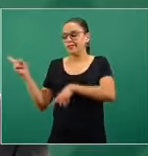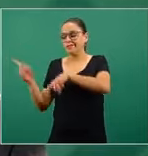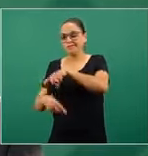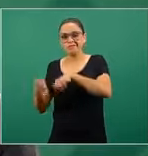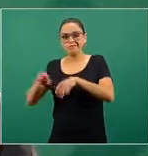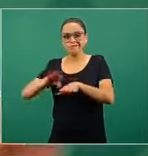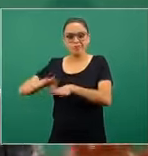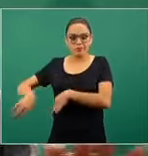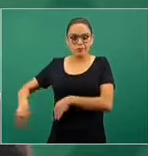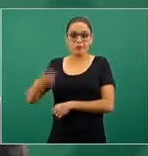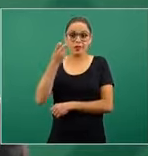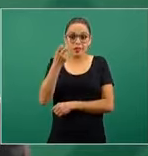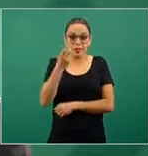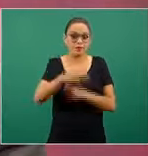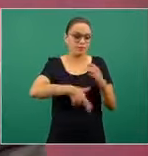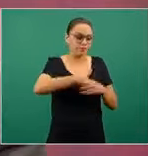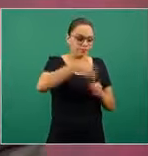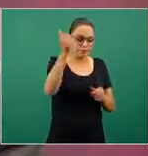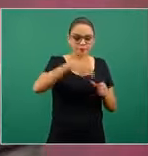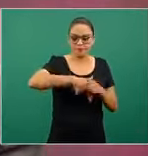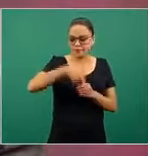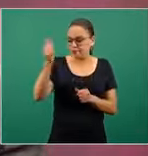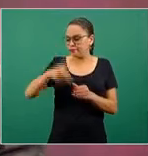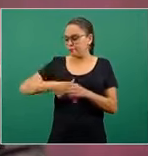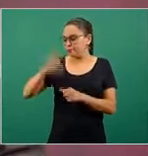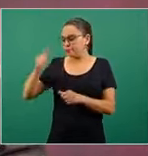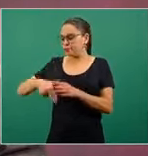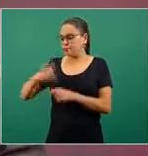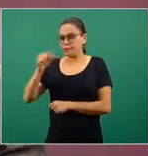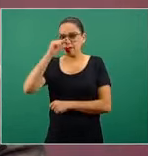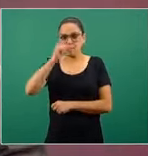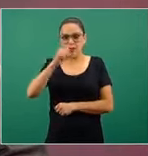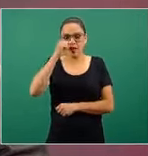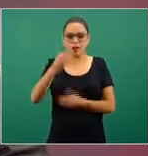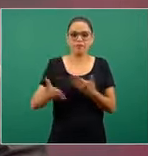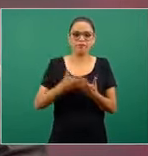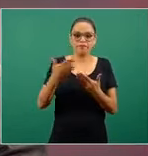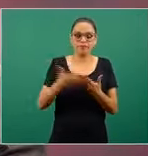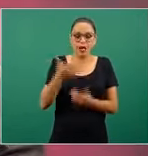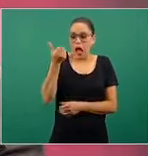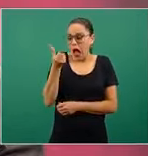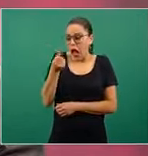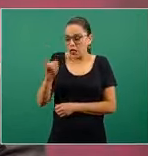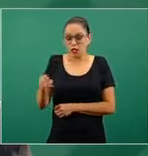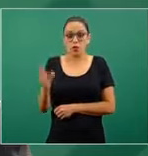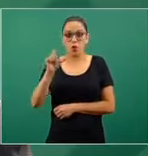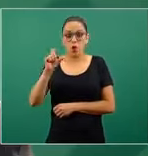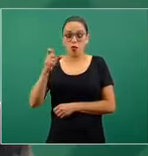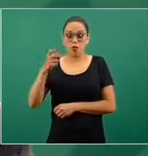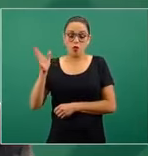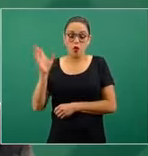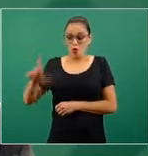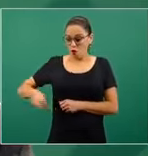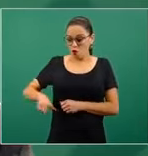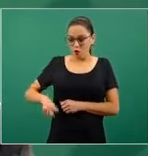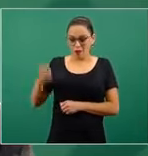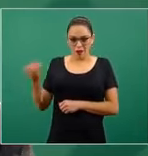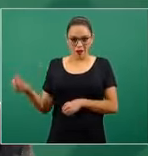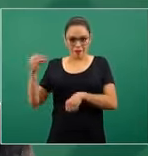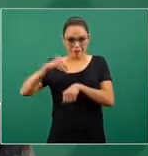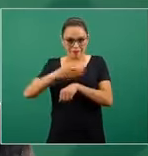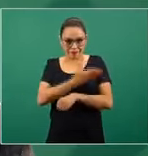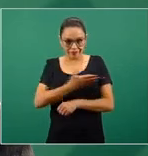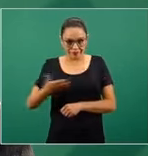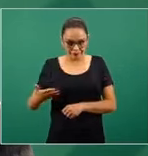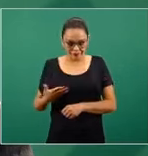a dejar agujeros en esa red de frío. Así encontramos en la red de frío al inicio de este gobierno. Sabíamos perfectamente que llevaba